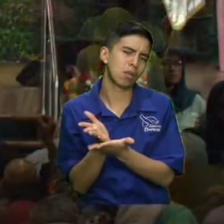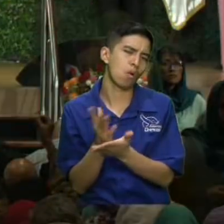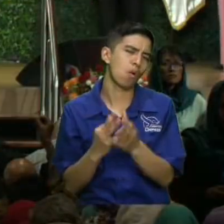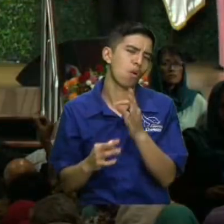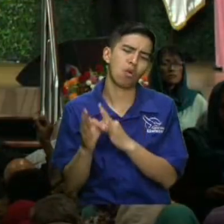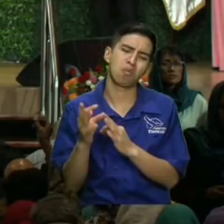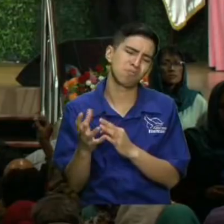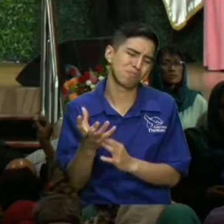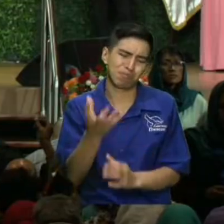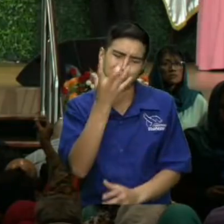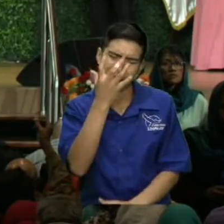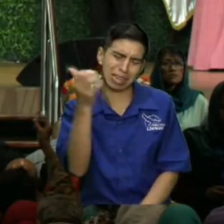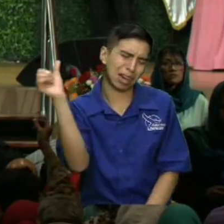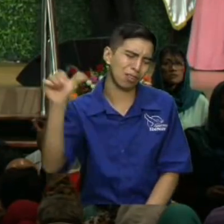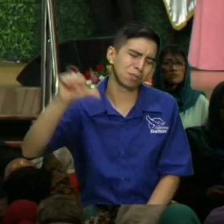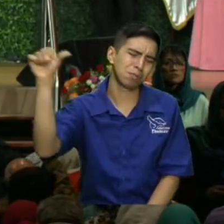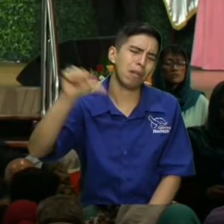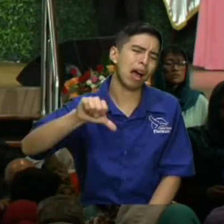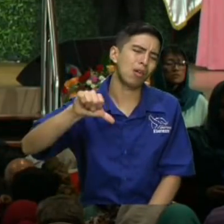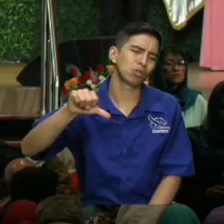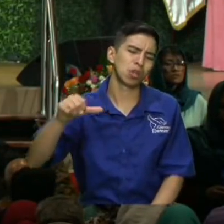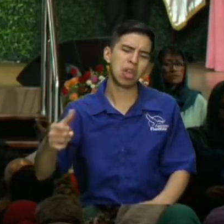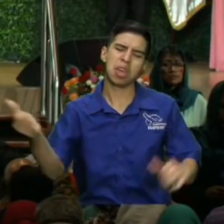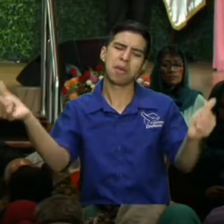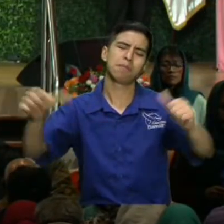transgresiones, iniquidades,